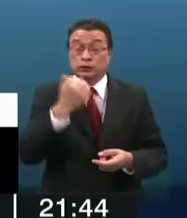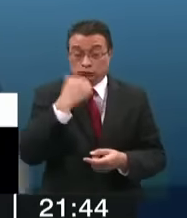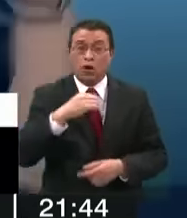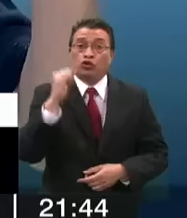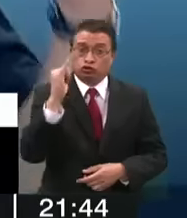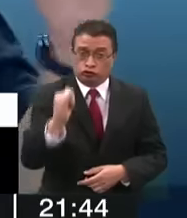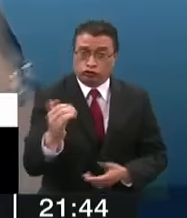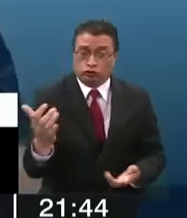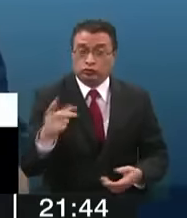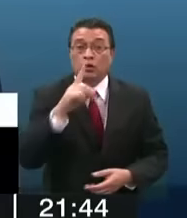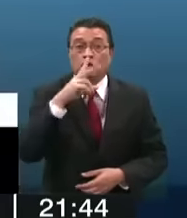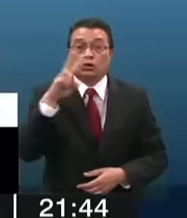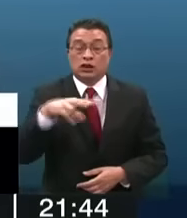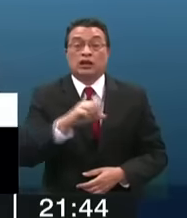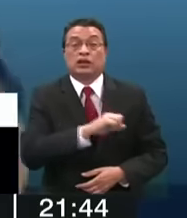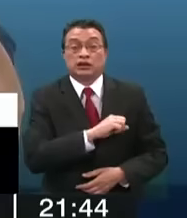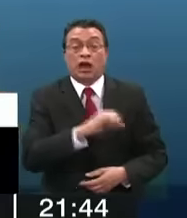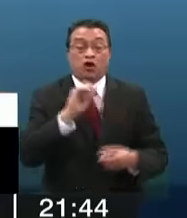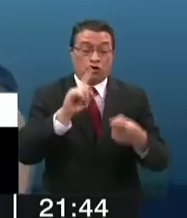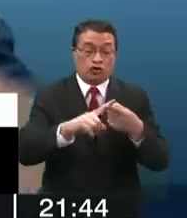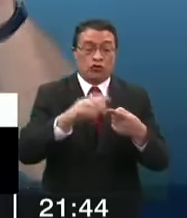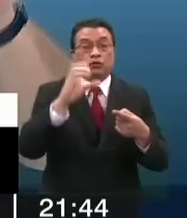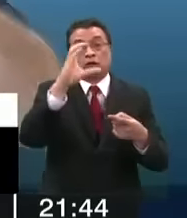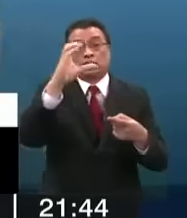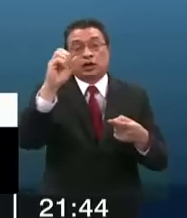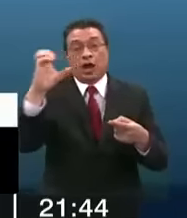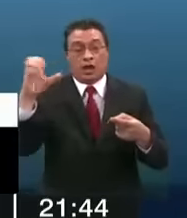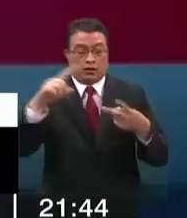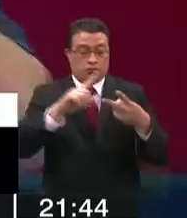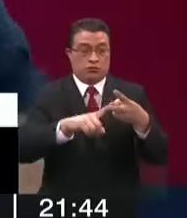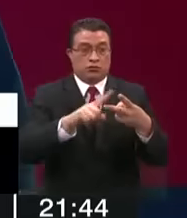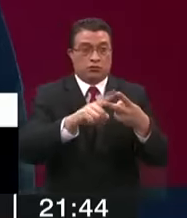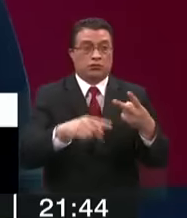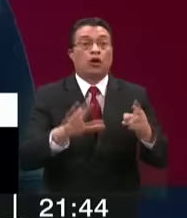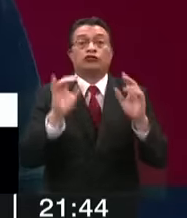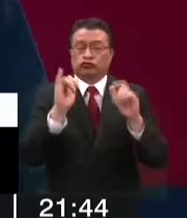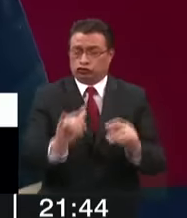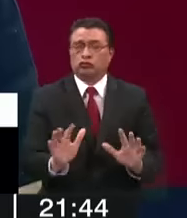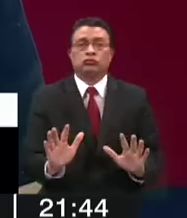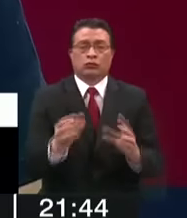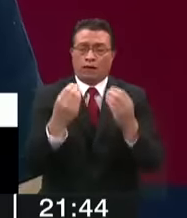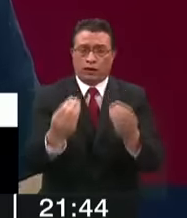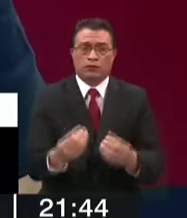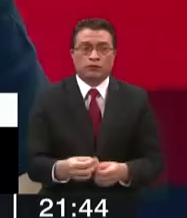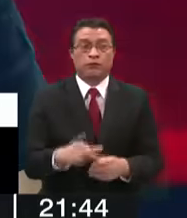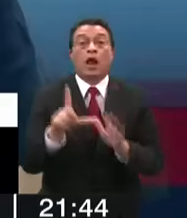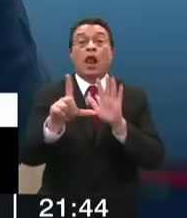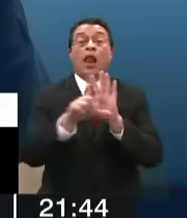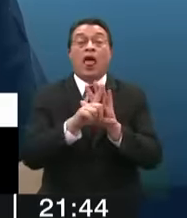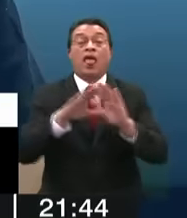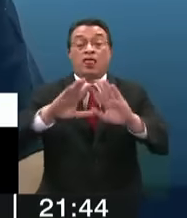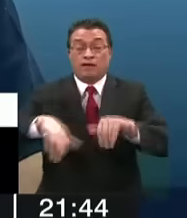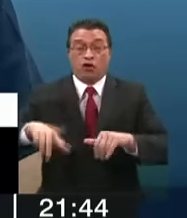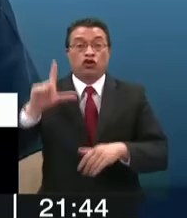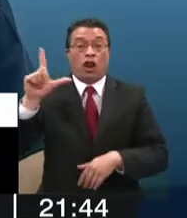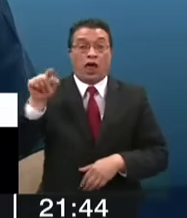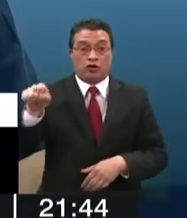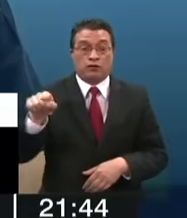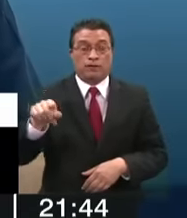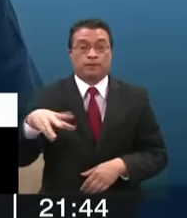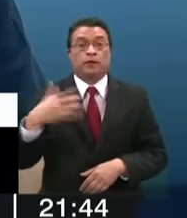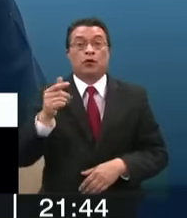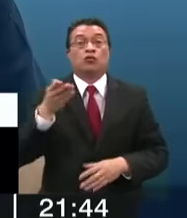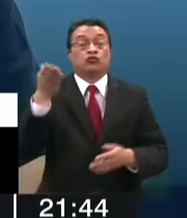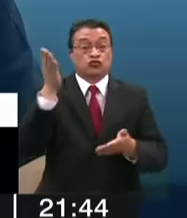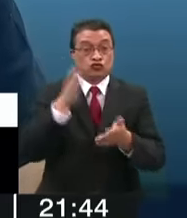duda. Transantiago y el CAE. Y yo respondo, ah, pero te lo compro. Ley de divorcio, Lago. Abolición de la